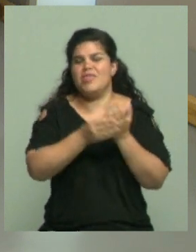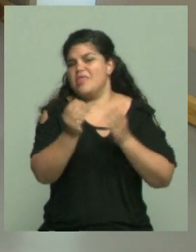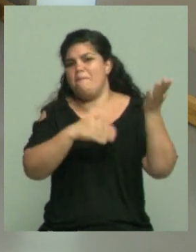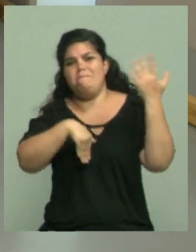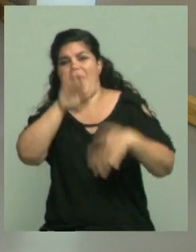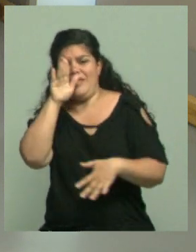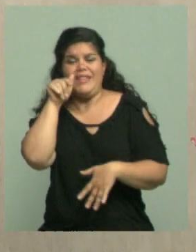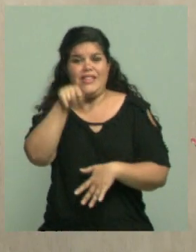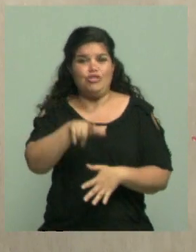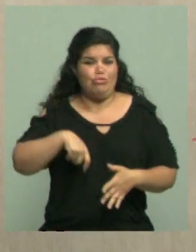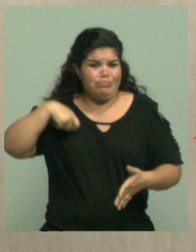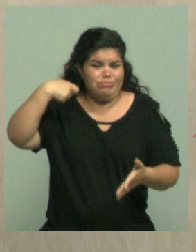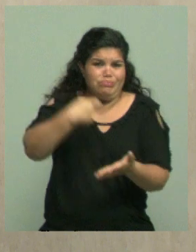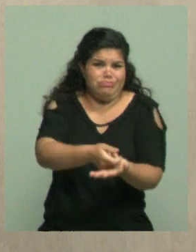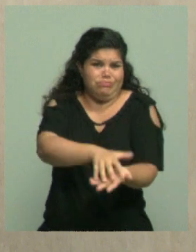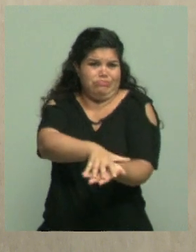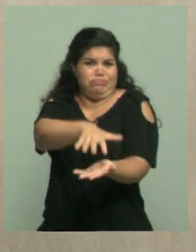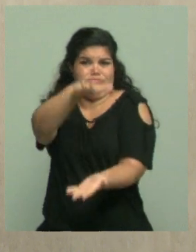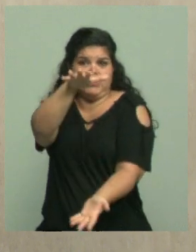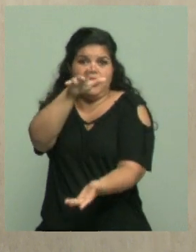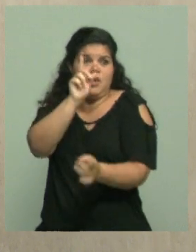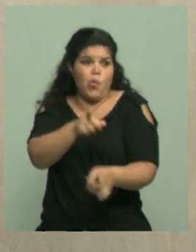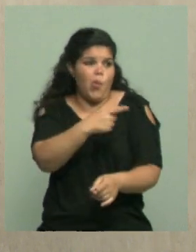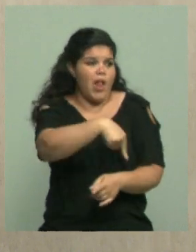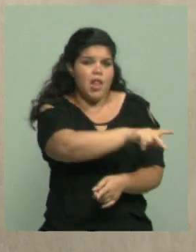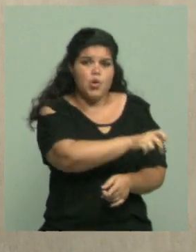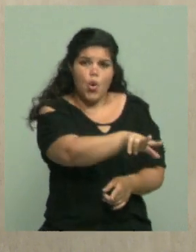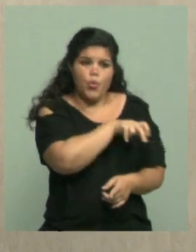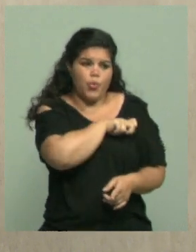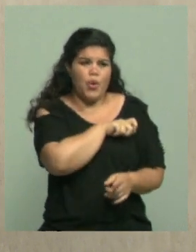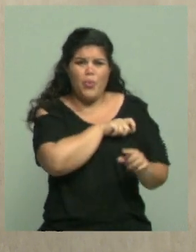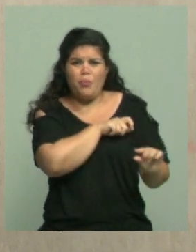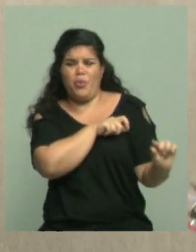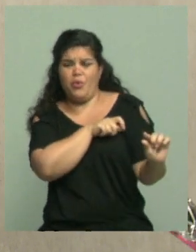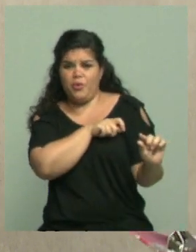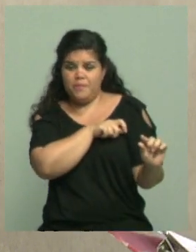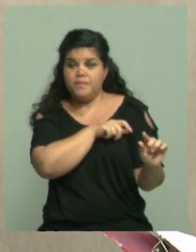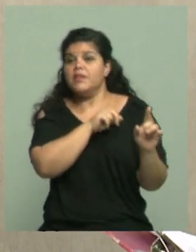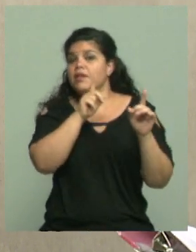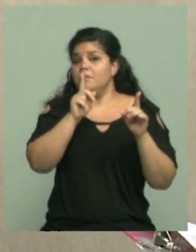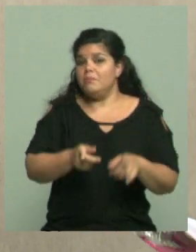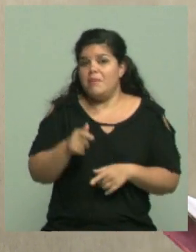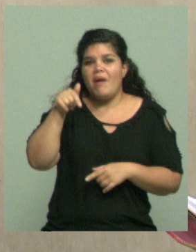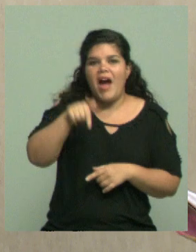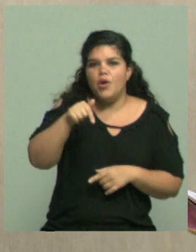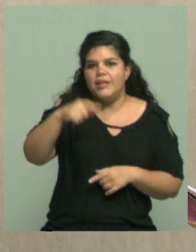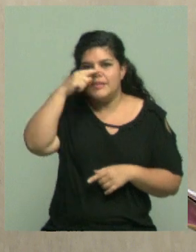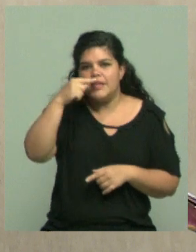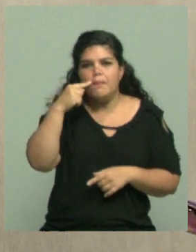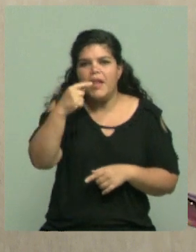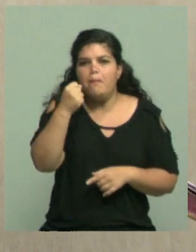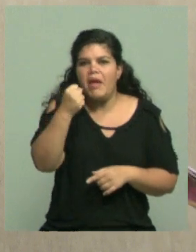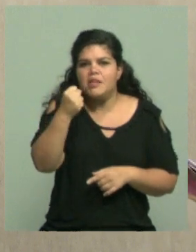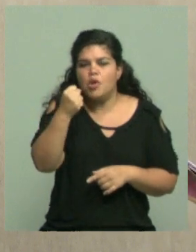que por más que se mantenga ese motorcito que hablo yo, que es la movilidad, hoy por hoy 7.000 pesos no solucionan